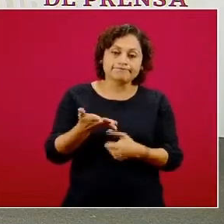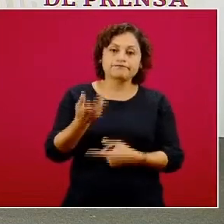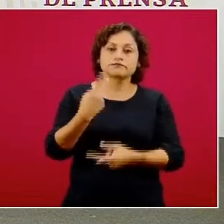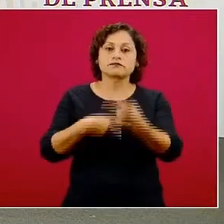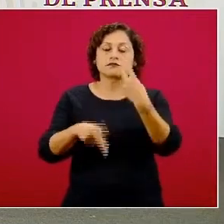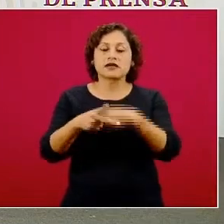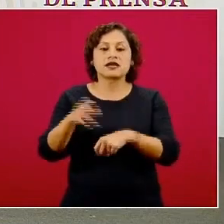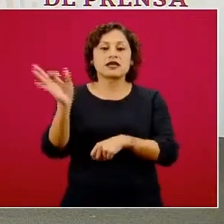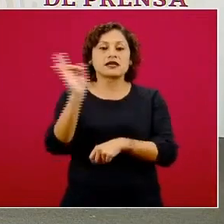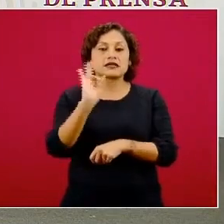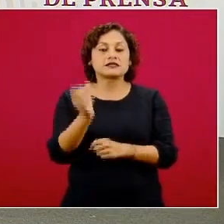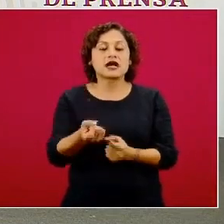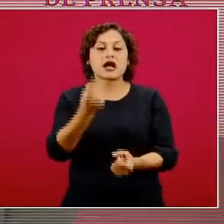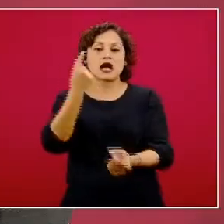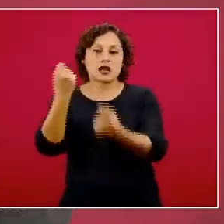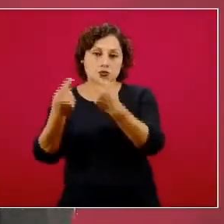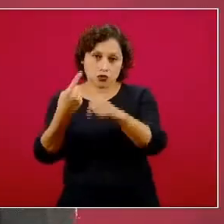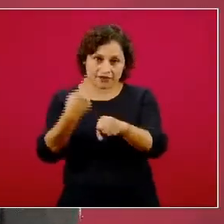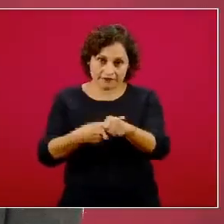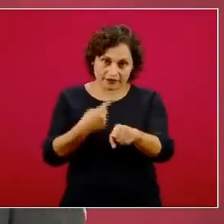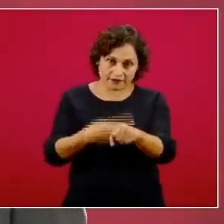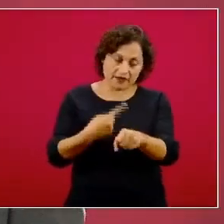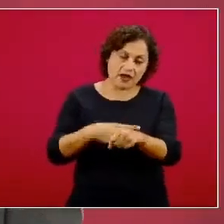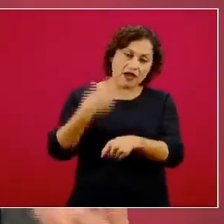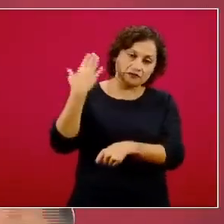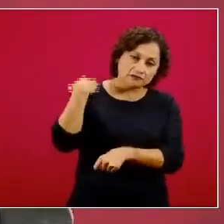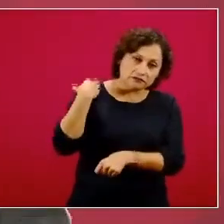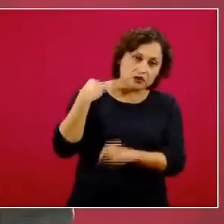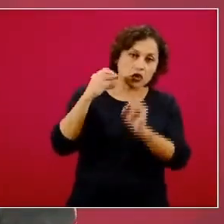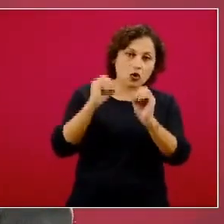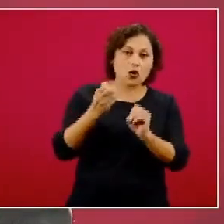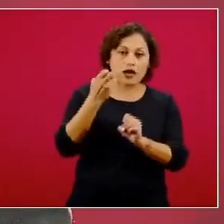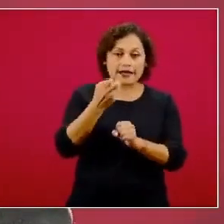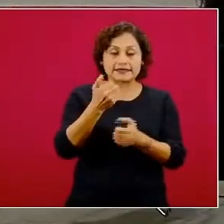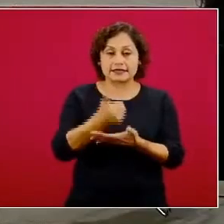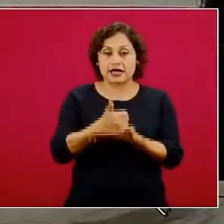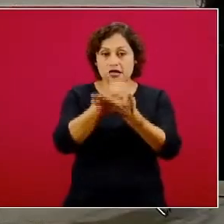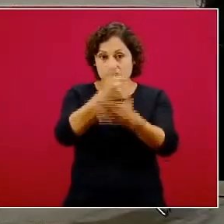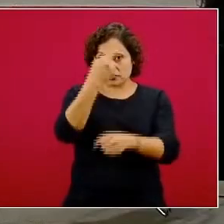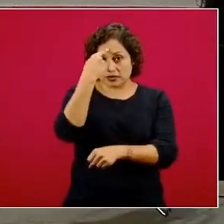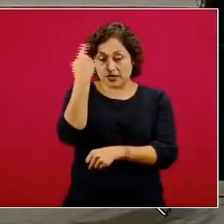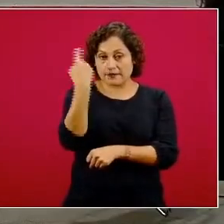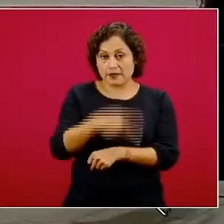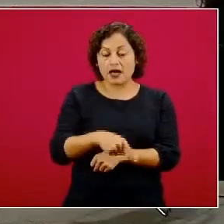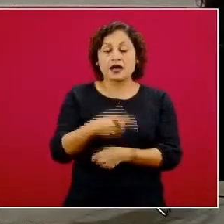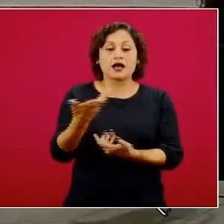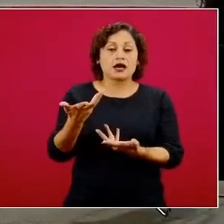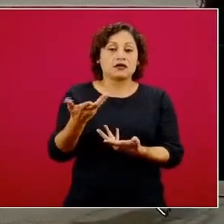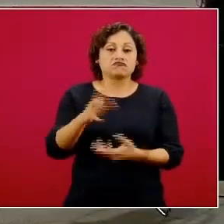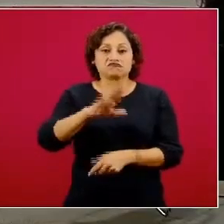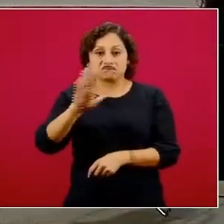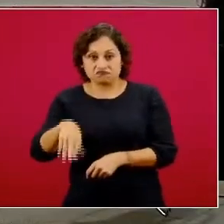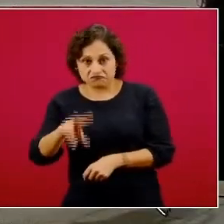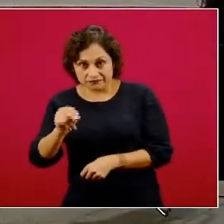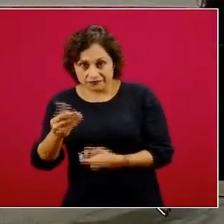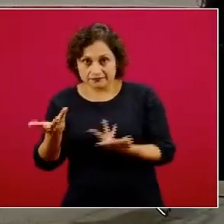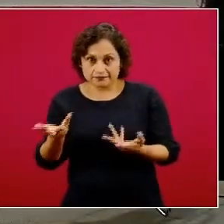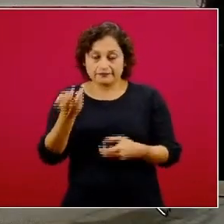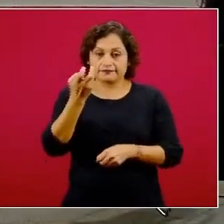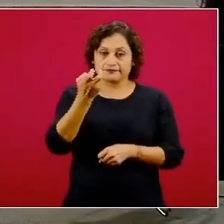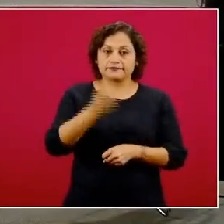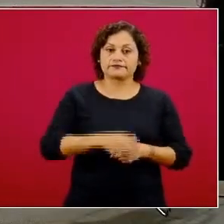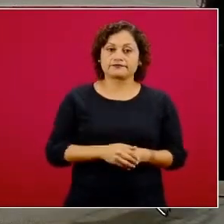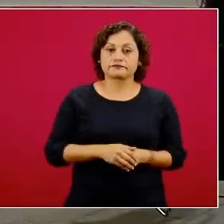posterior, o sea, en personas que hayan quedado con alguna enfermedad posterior a una emergencia como esta. Entonces, sí va a haber